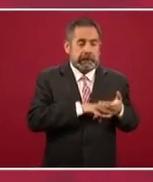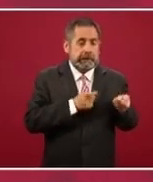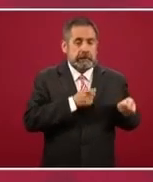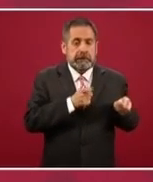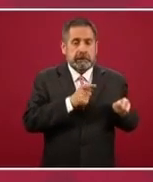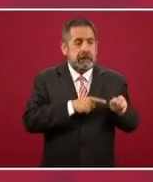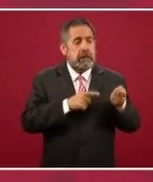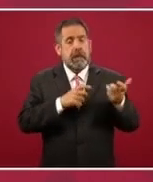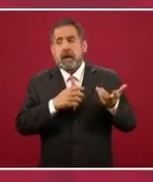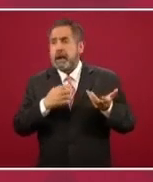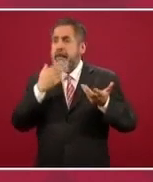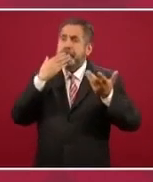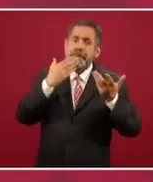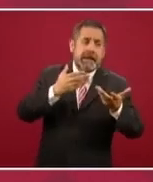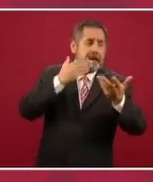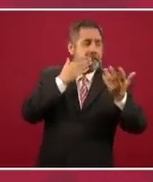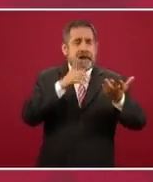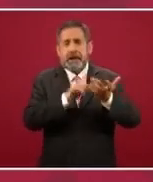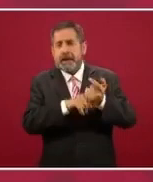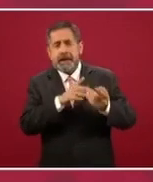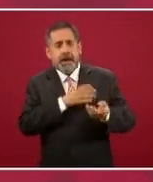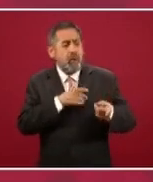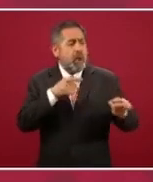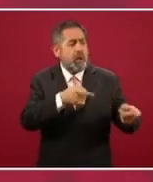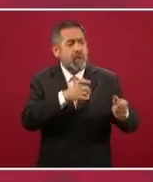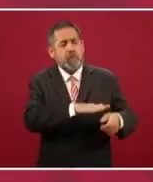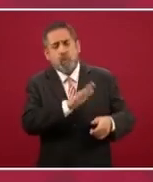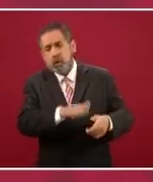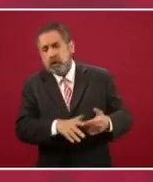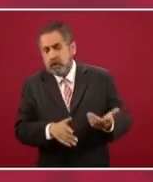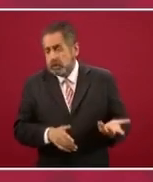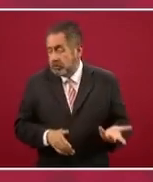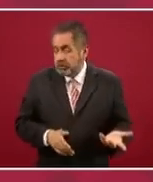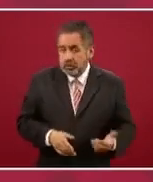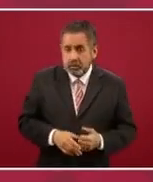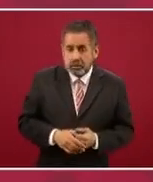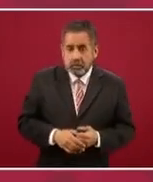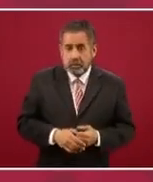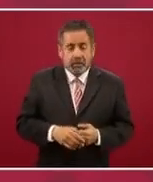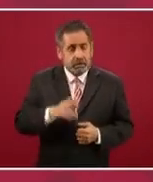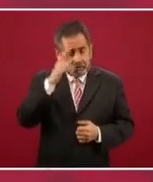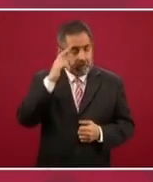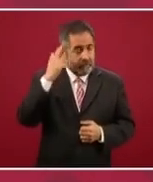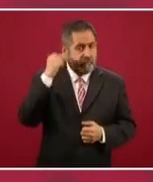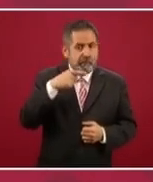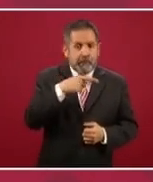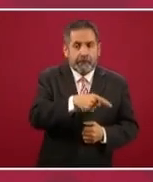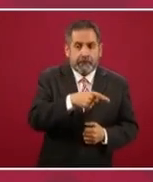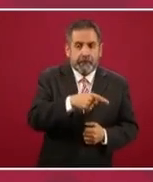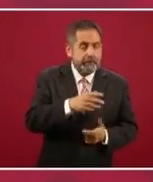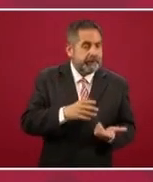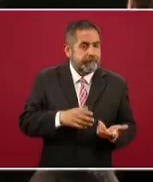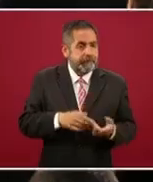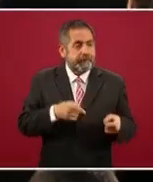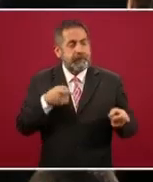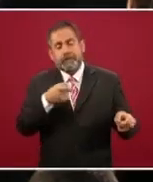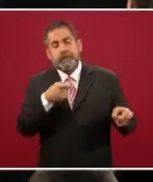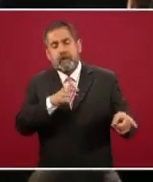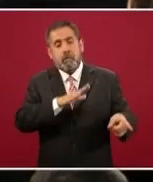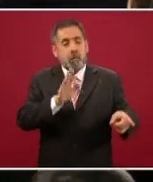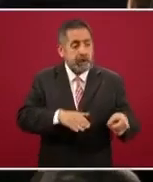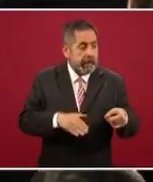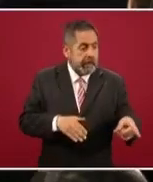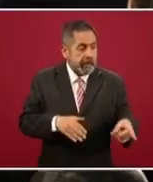lo festejaron, fue como un carnaval aquí en la ciudad, cuando llevaron a cabo ese crimen